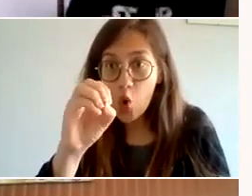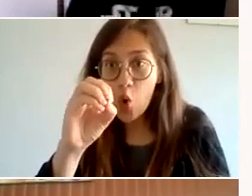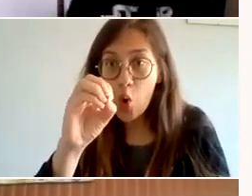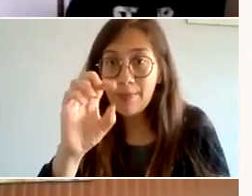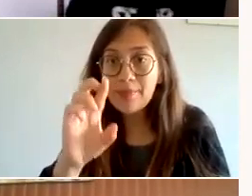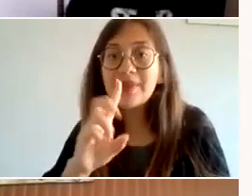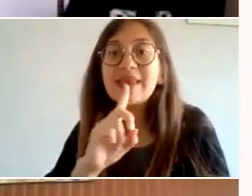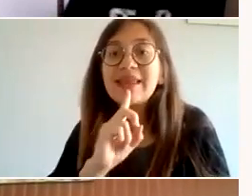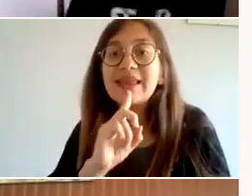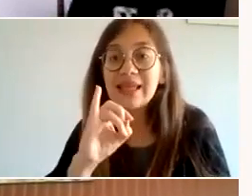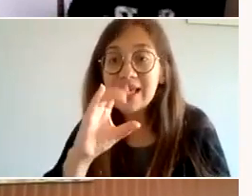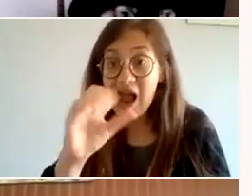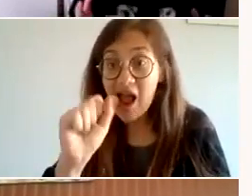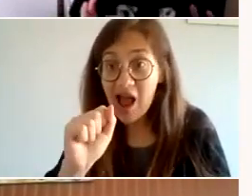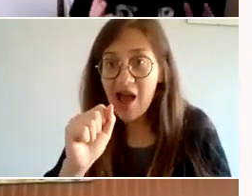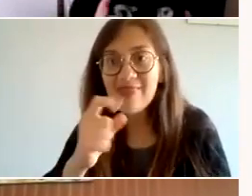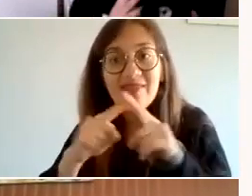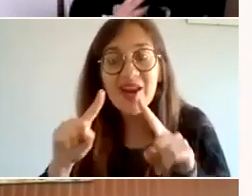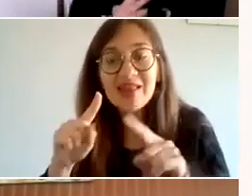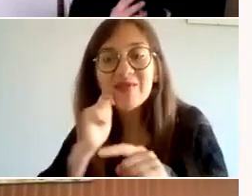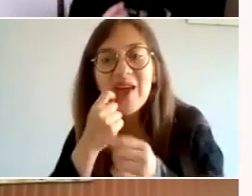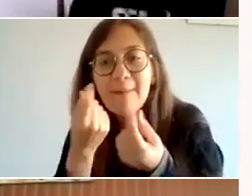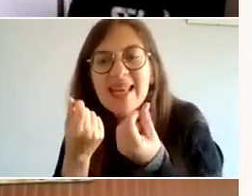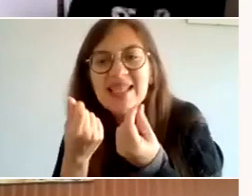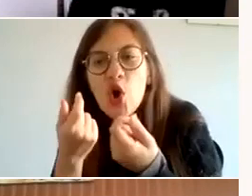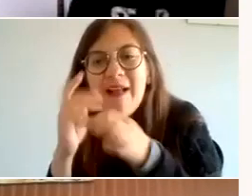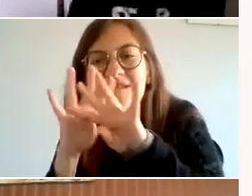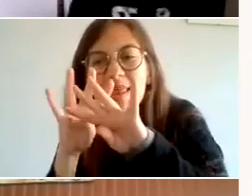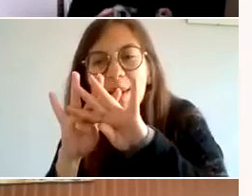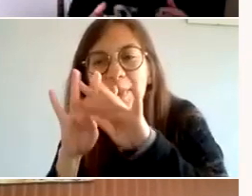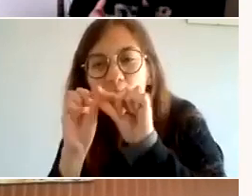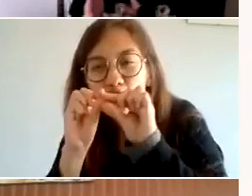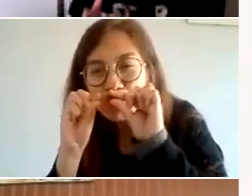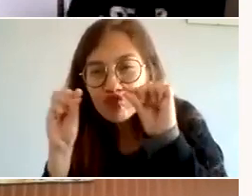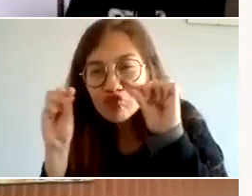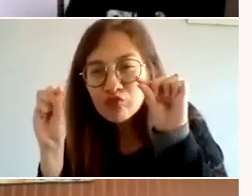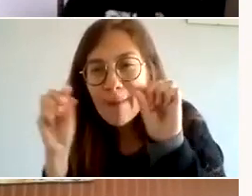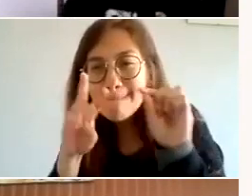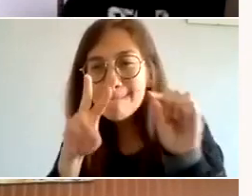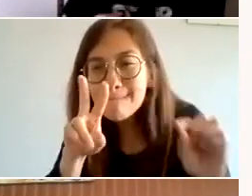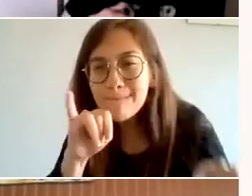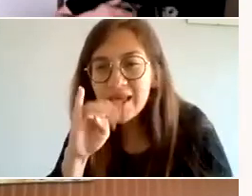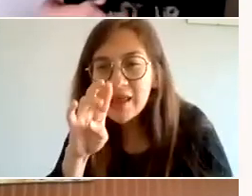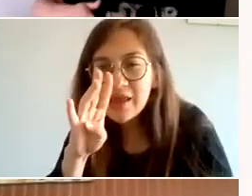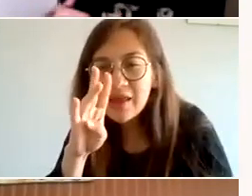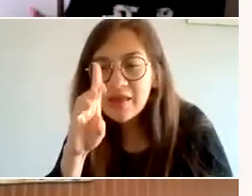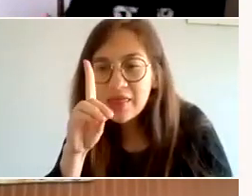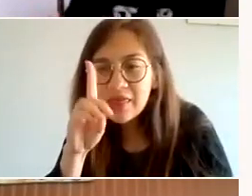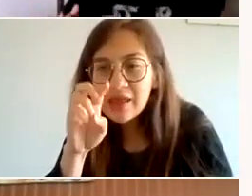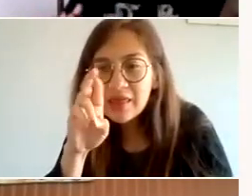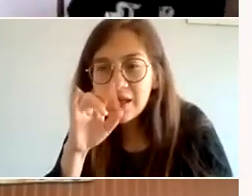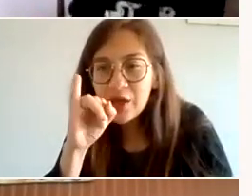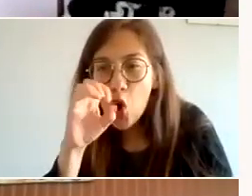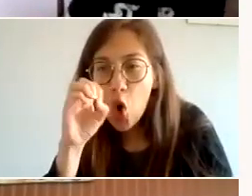imagen o contestar un mail. Ese era el tema, tú no podías utilizar otra vía que no fuera la vía del teléfono. Y luego esto fue